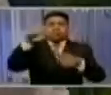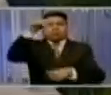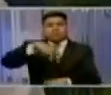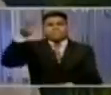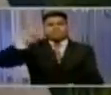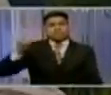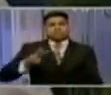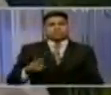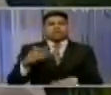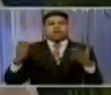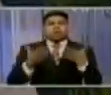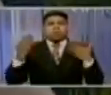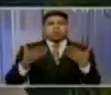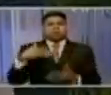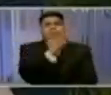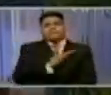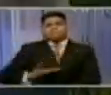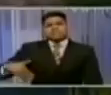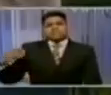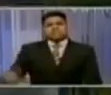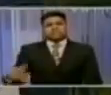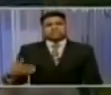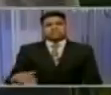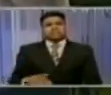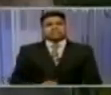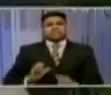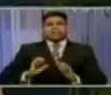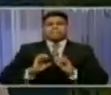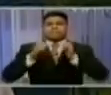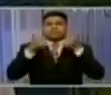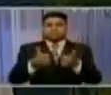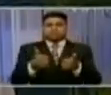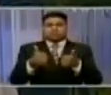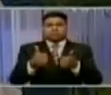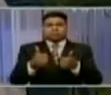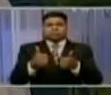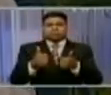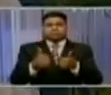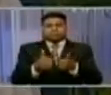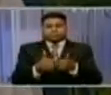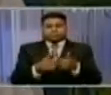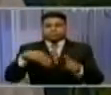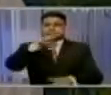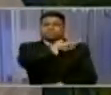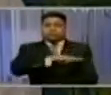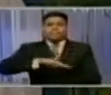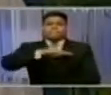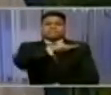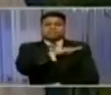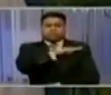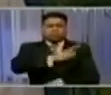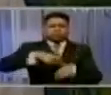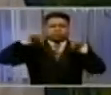cuando el presidente Chávez lanzó la misión Robinson 1 en el año 2004.